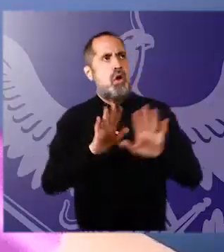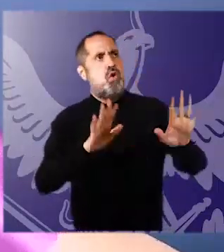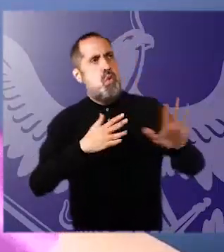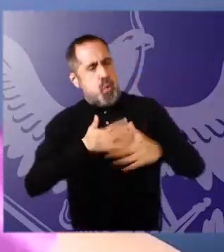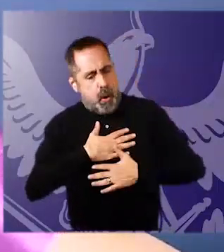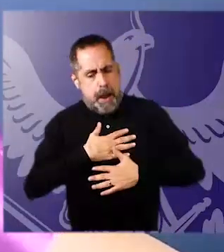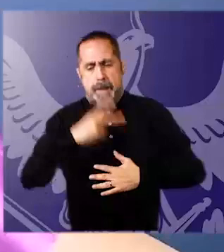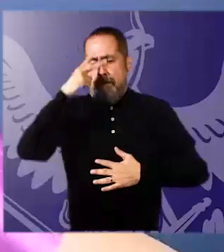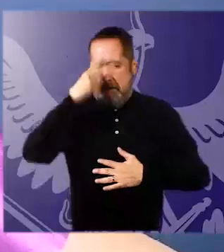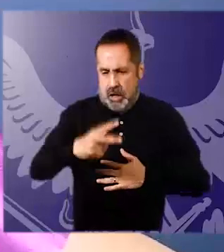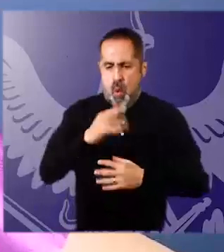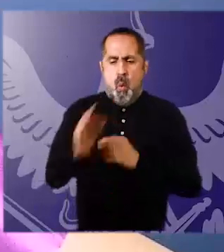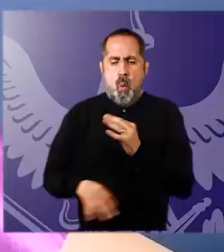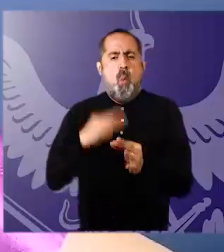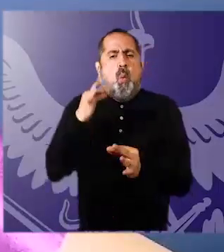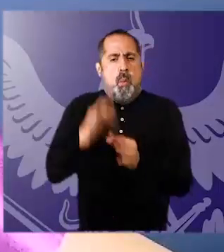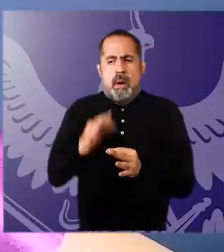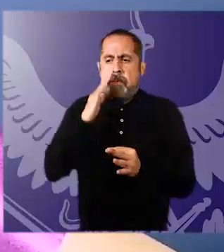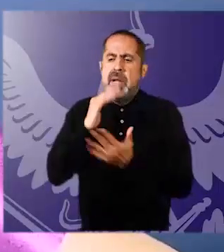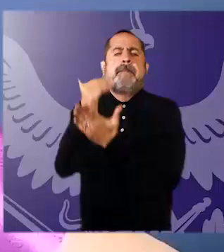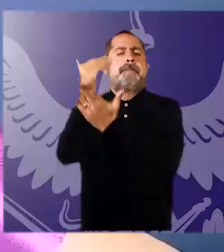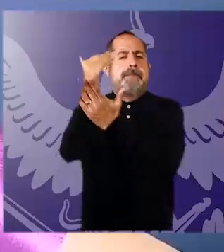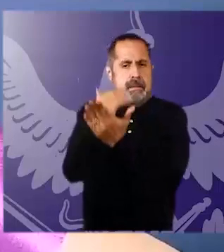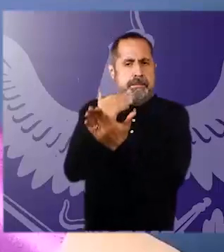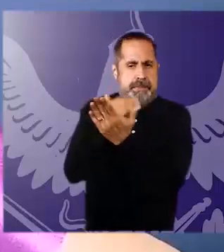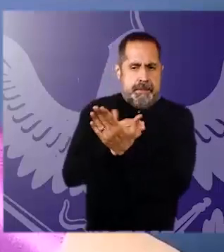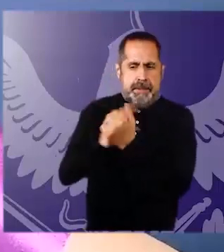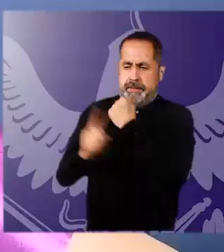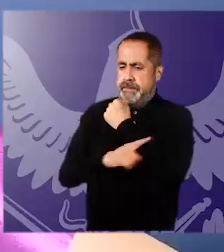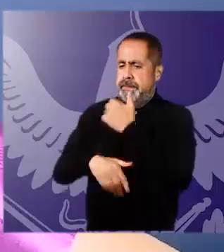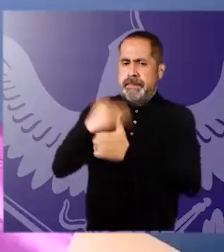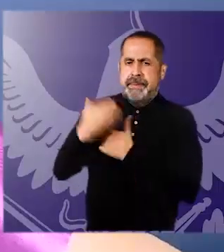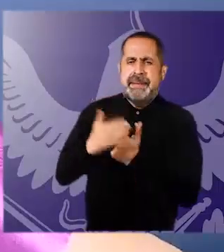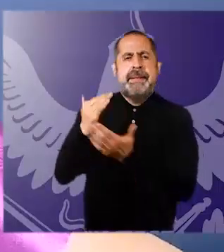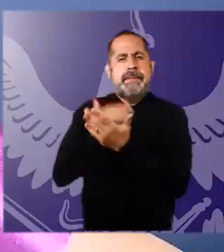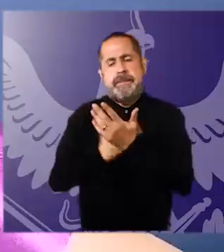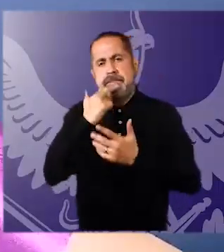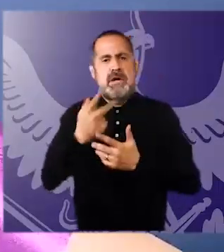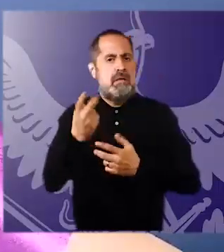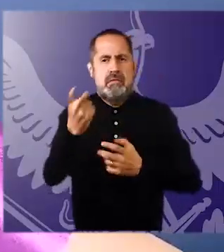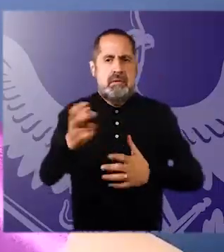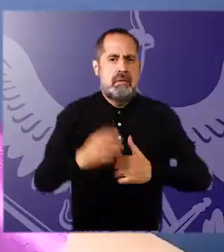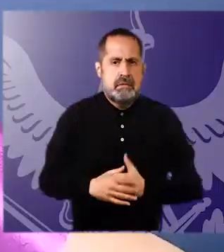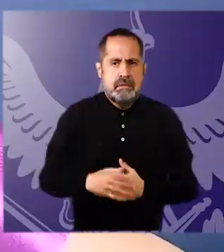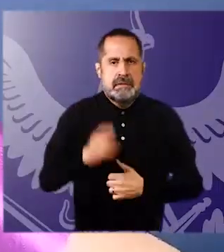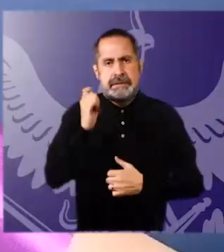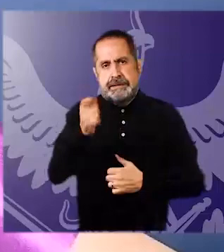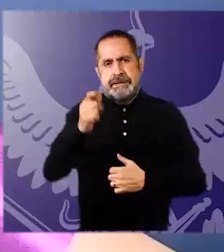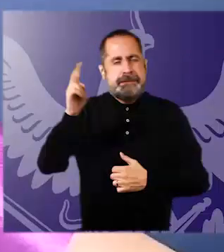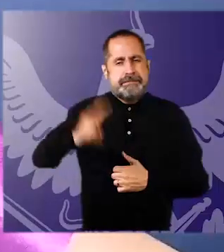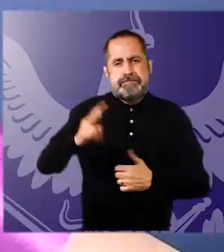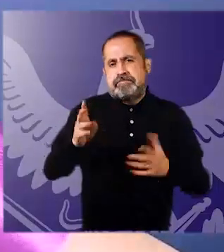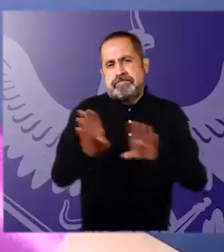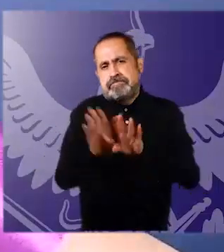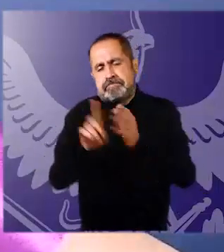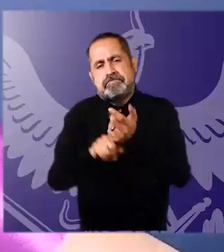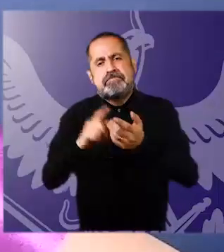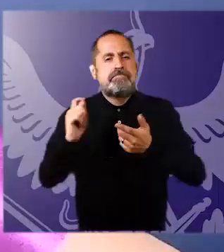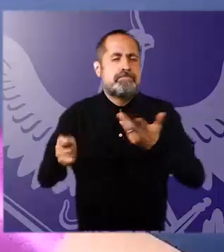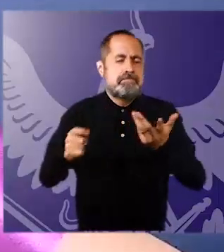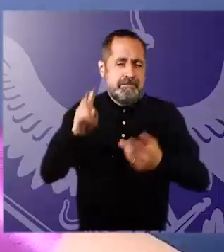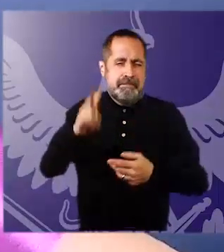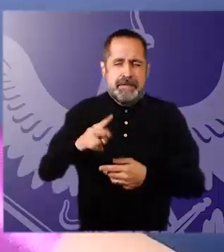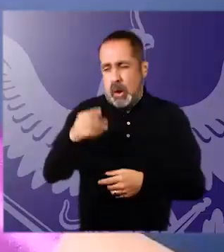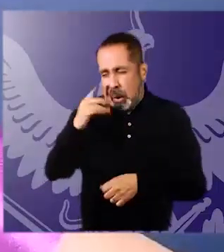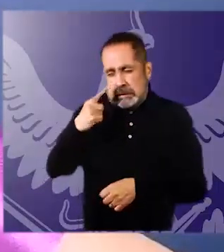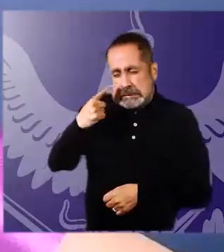también presumir que hemos logrado abatir esta tendencia, que